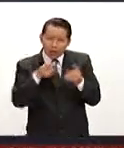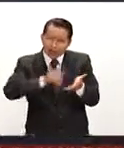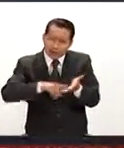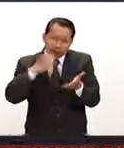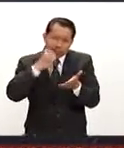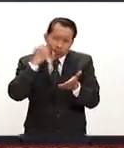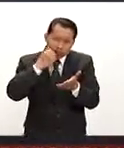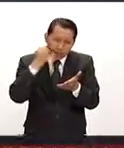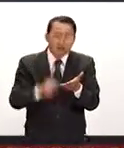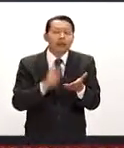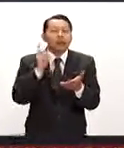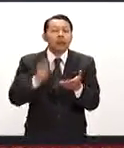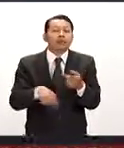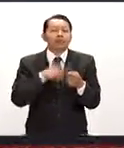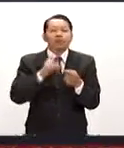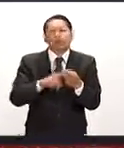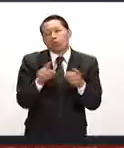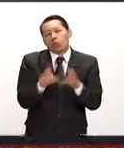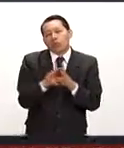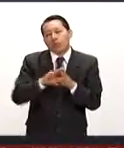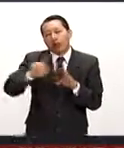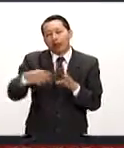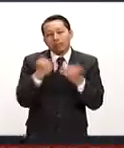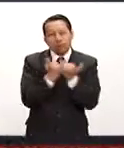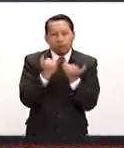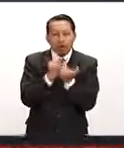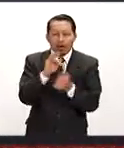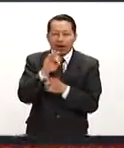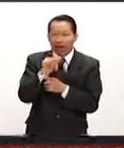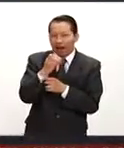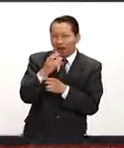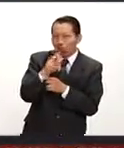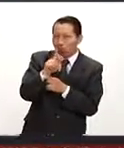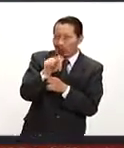escuela. Una escuela es como una facultad, pero le faltan